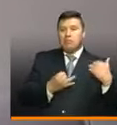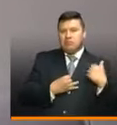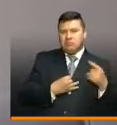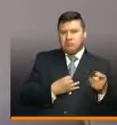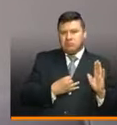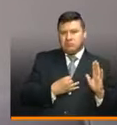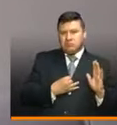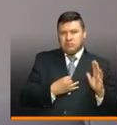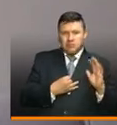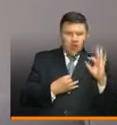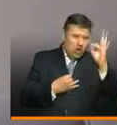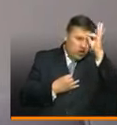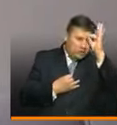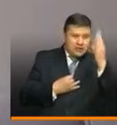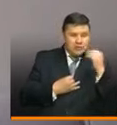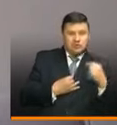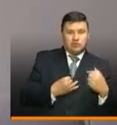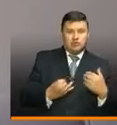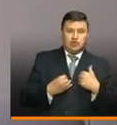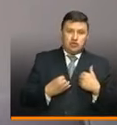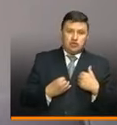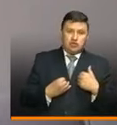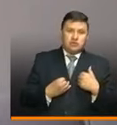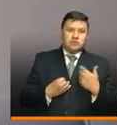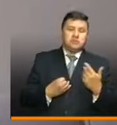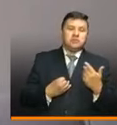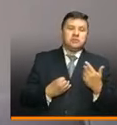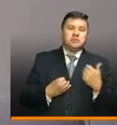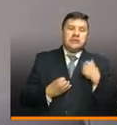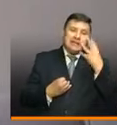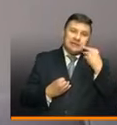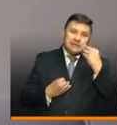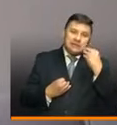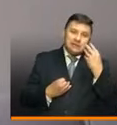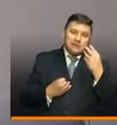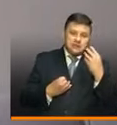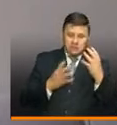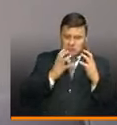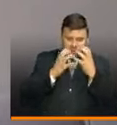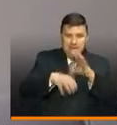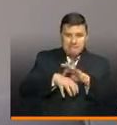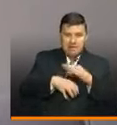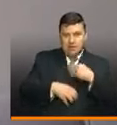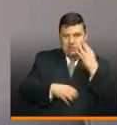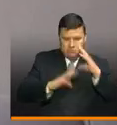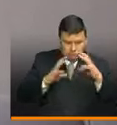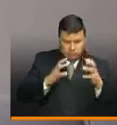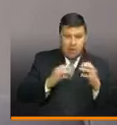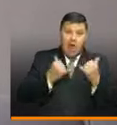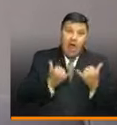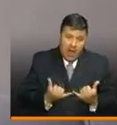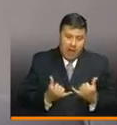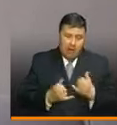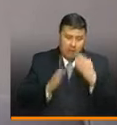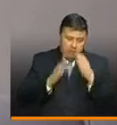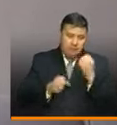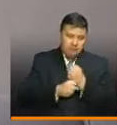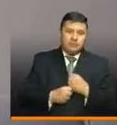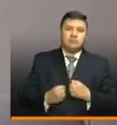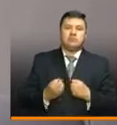digamos, más clínica. Yo que tengo un background en la experiencia de dispositivos médicos, actualmente me dedico a